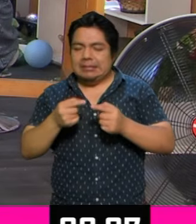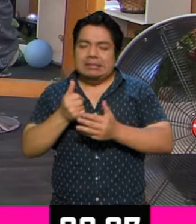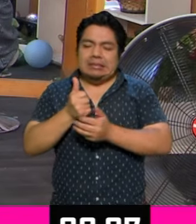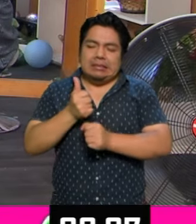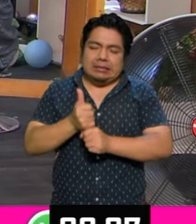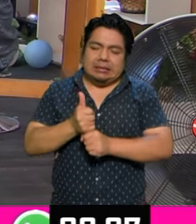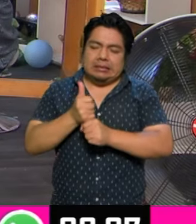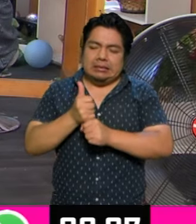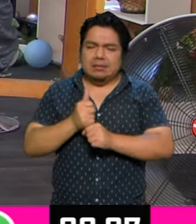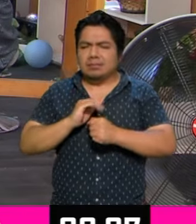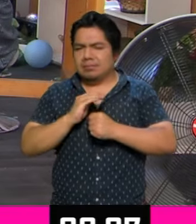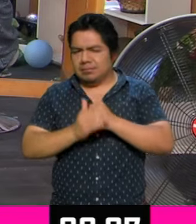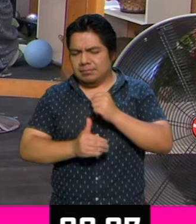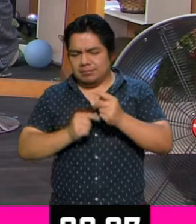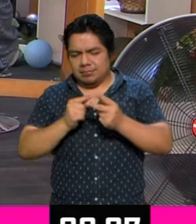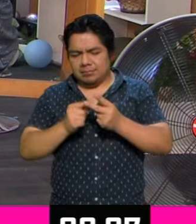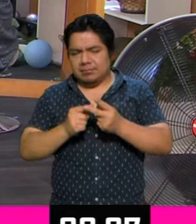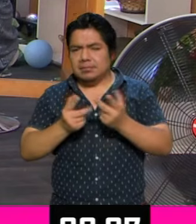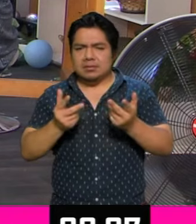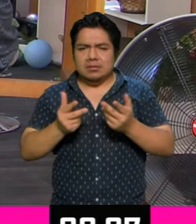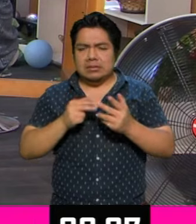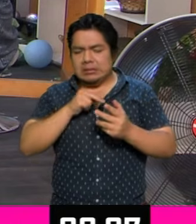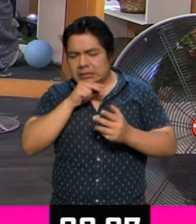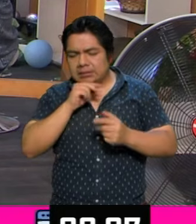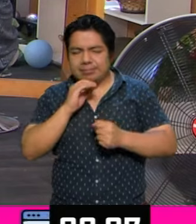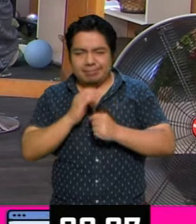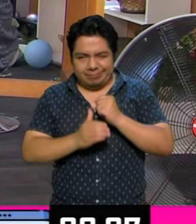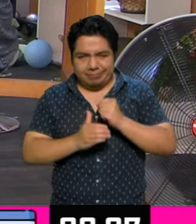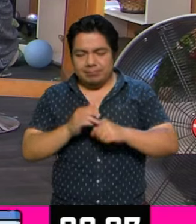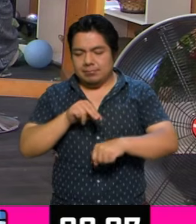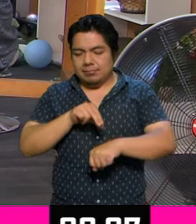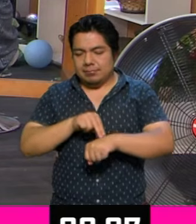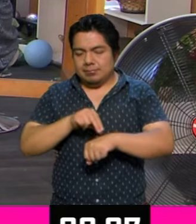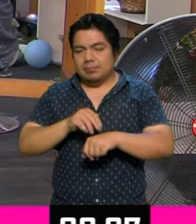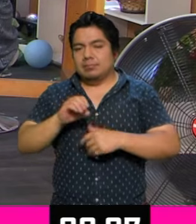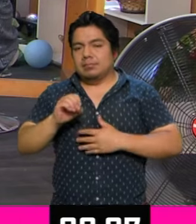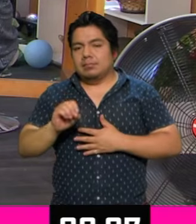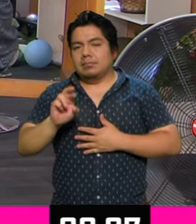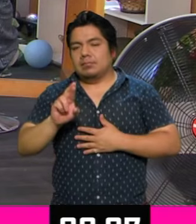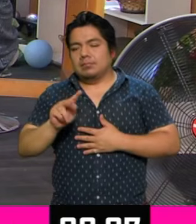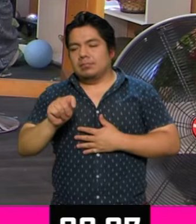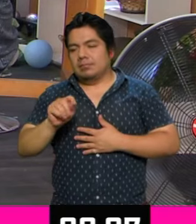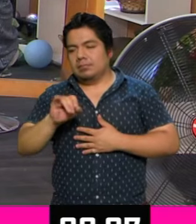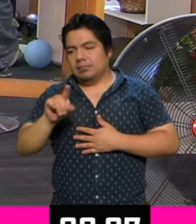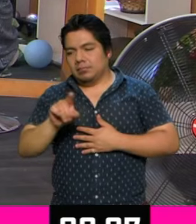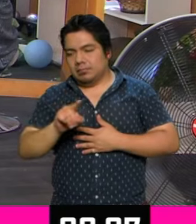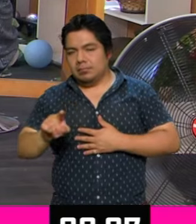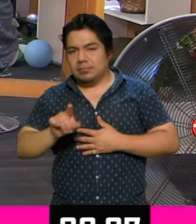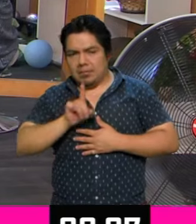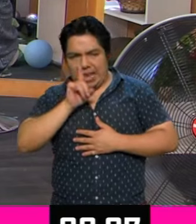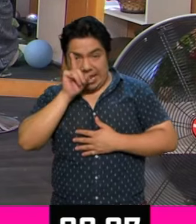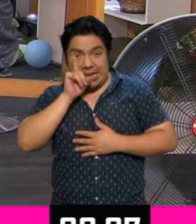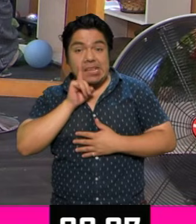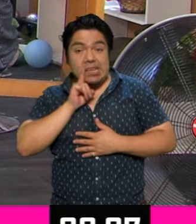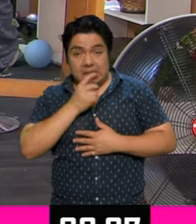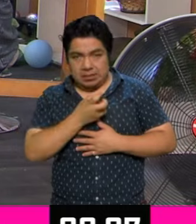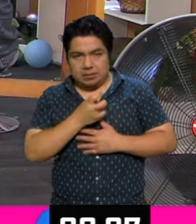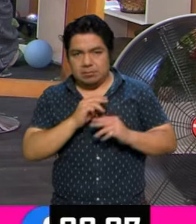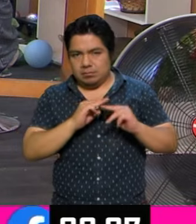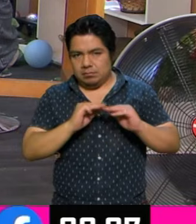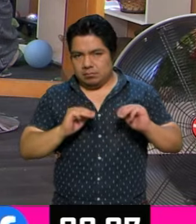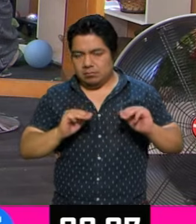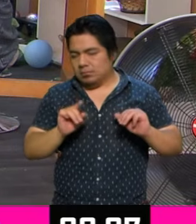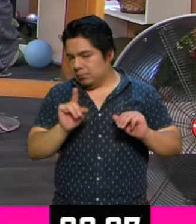sus preocupations. El doctor Ortiz, con el tema de la niña, y no la del mar, que a veces que un año sí. La niña y otro el